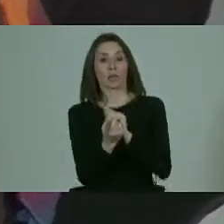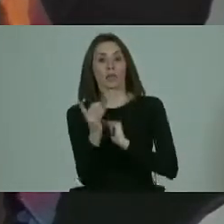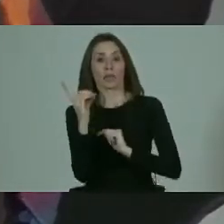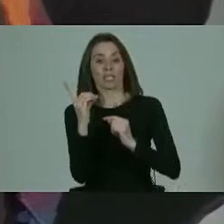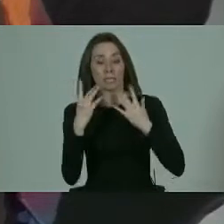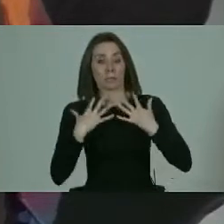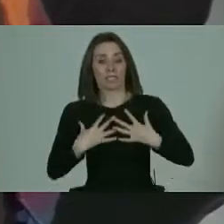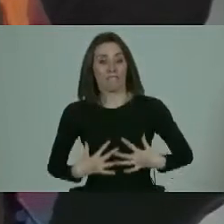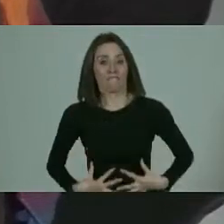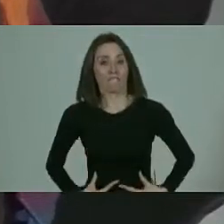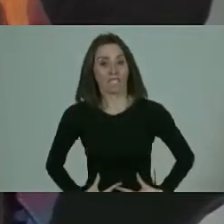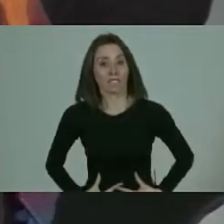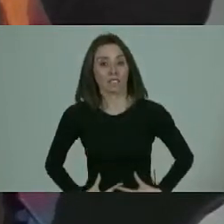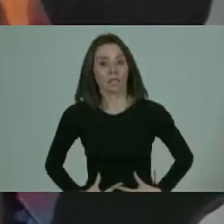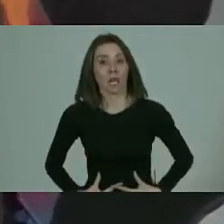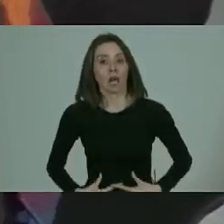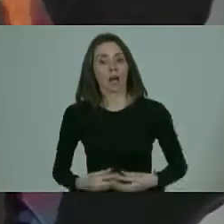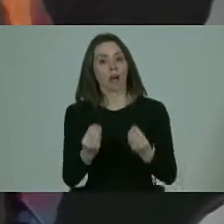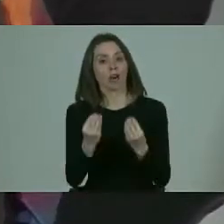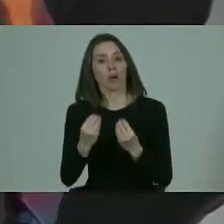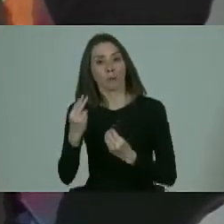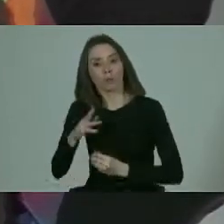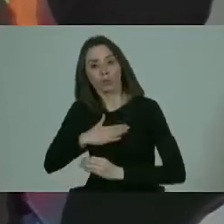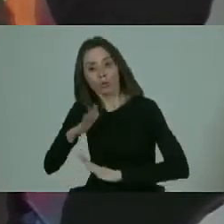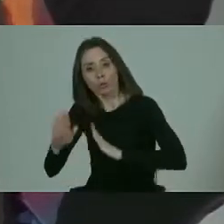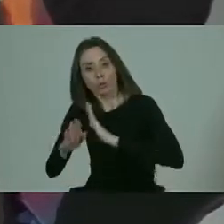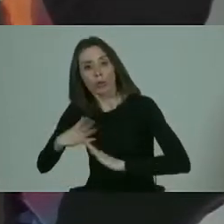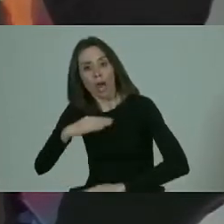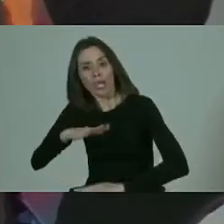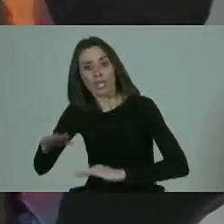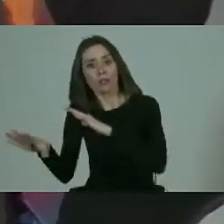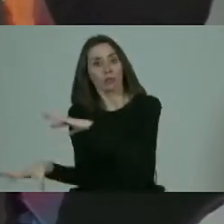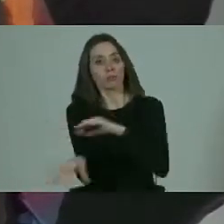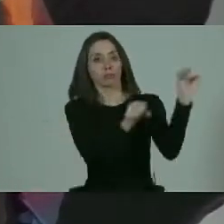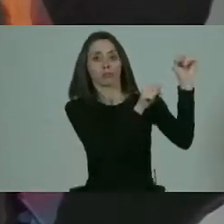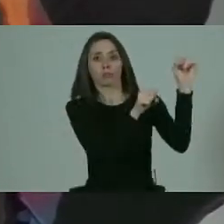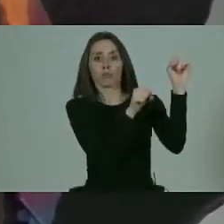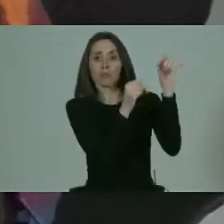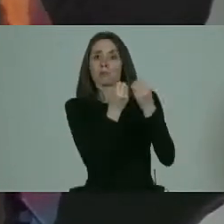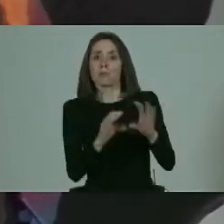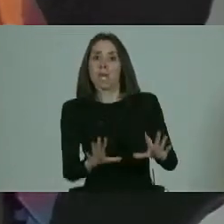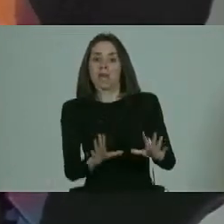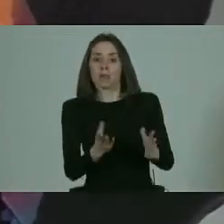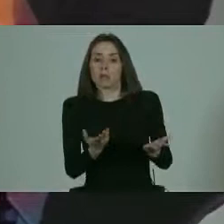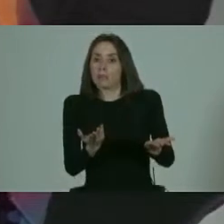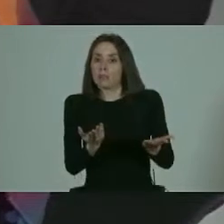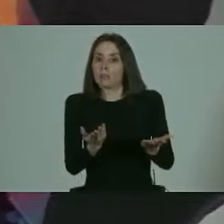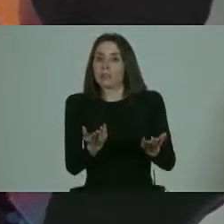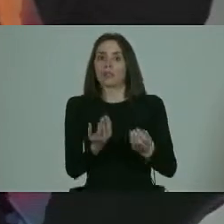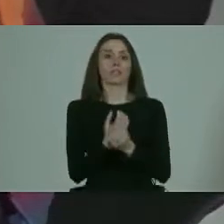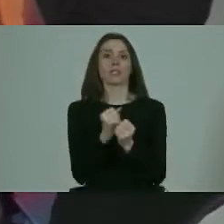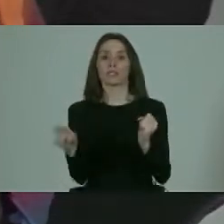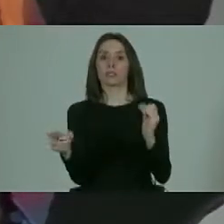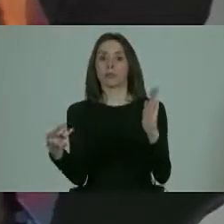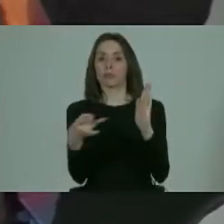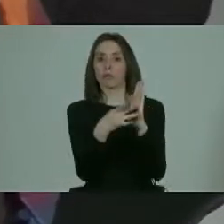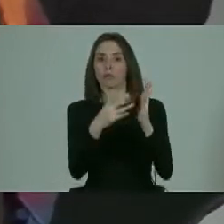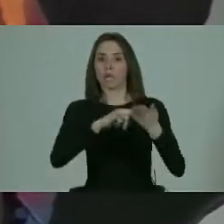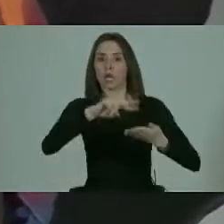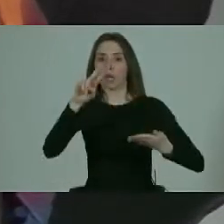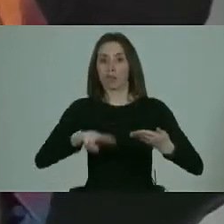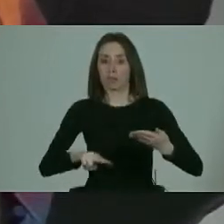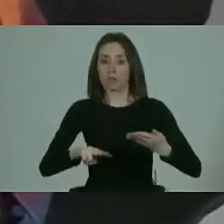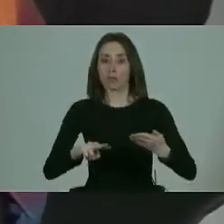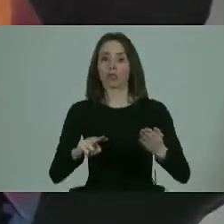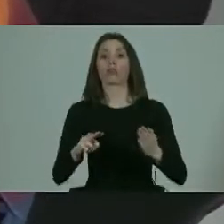pueda llegar a perder el cuidado de sus hijos o sea eso es como inaceptable y es contrario a la convención y en realidad